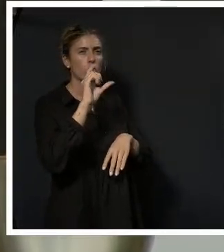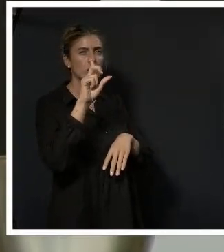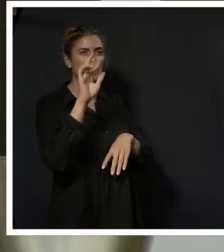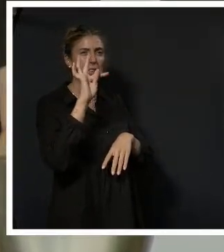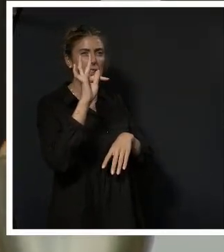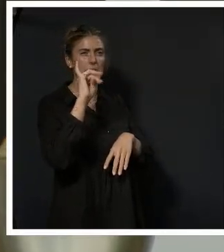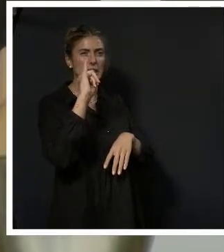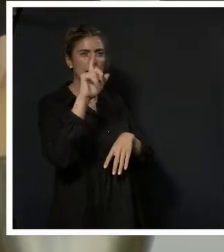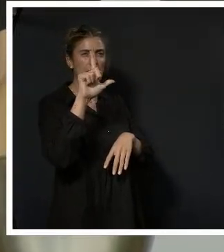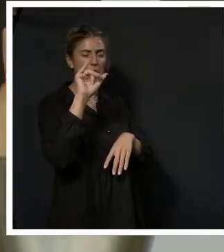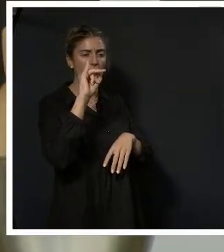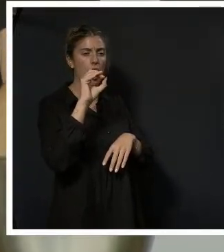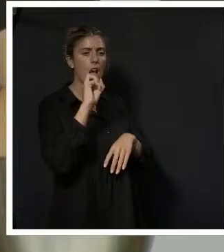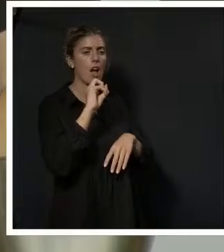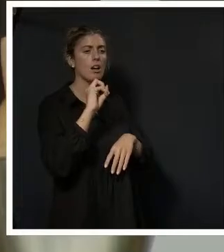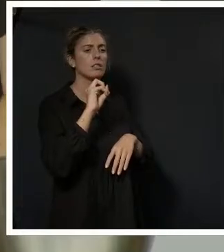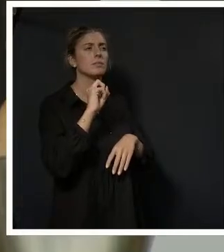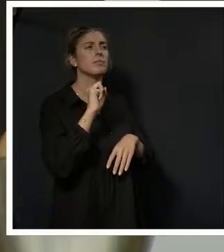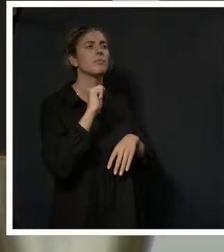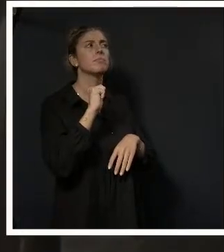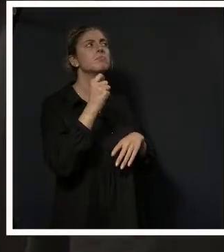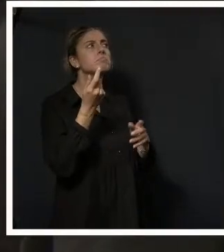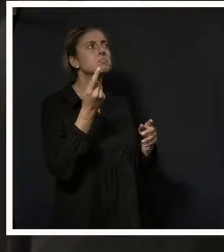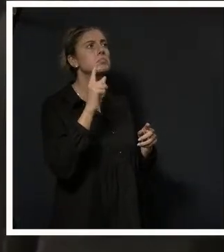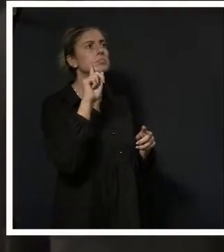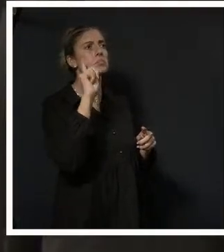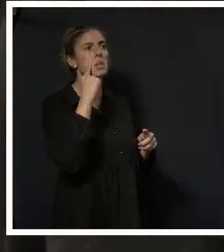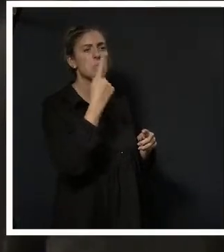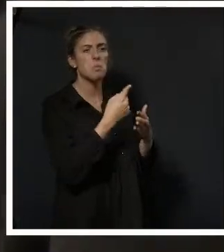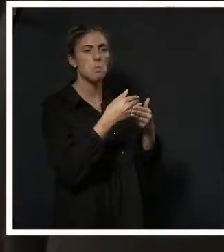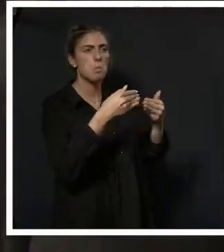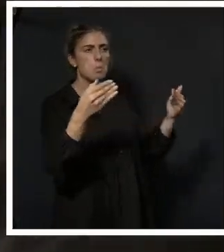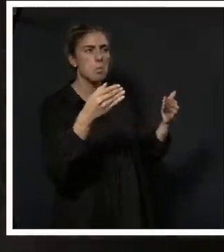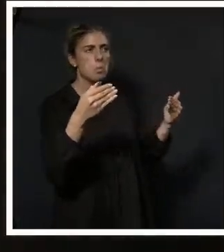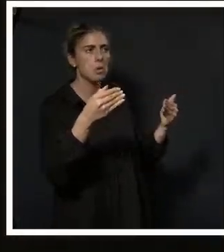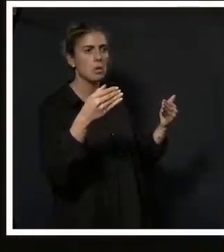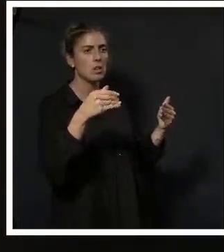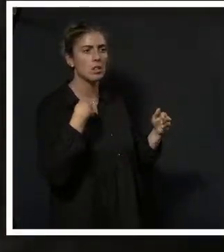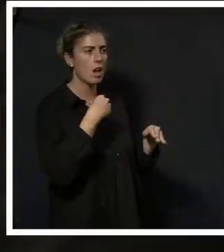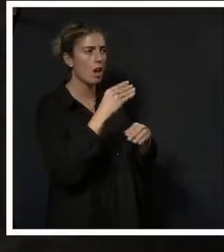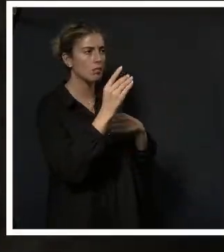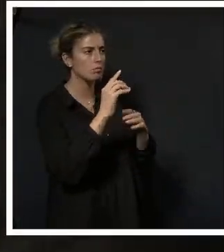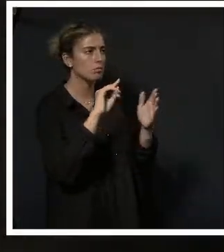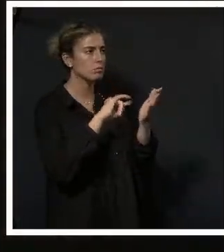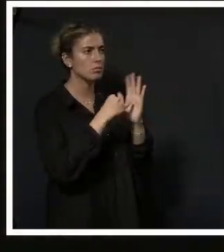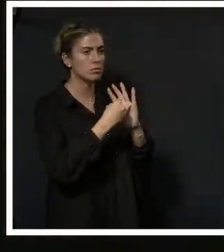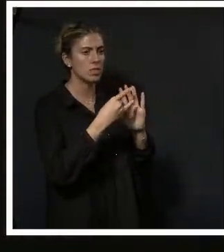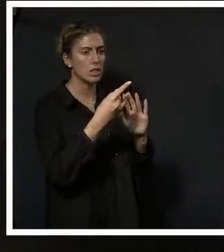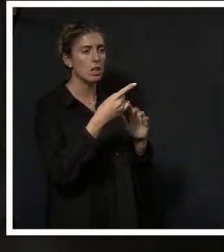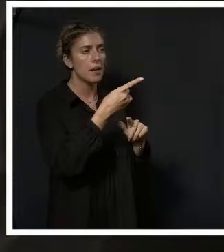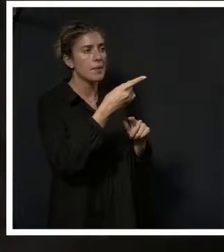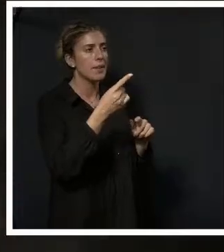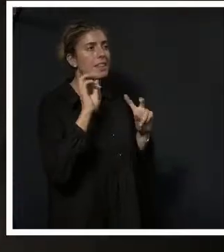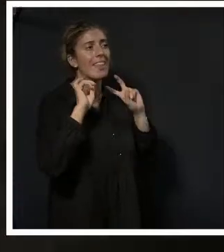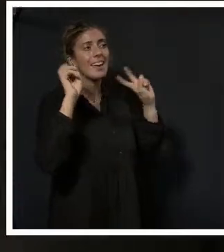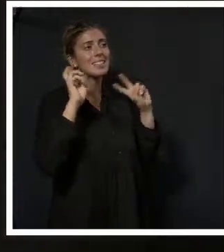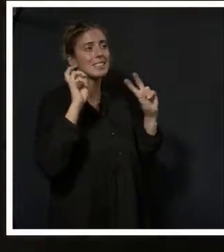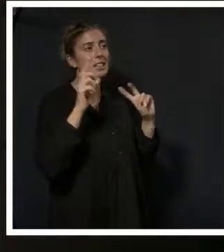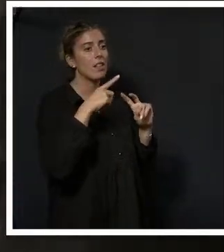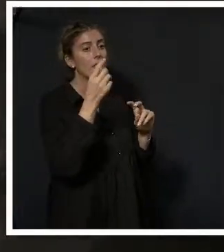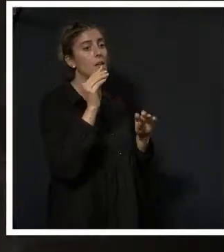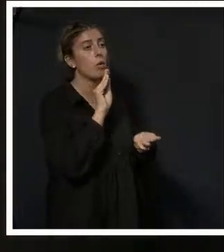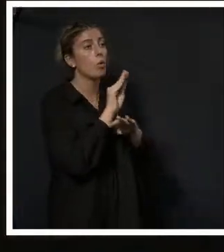una homeópata dicho me tenías que ver aquí primero días de curado esto debe ser básicamente de estrés